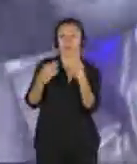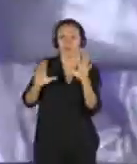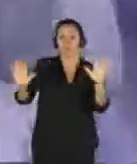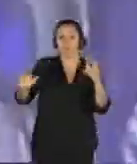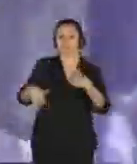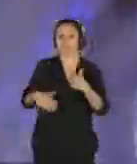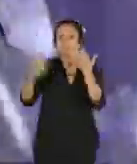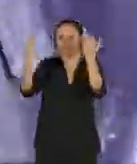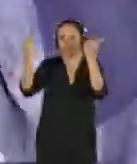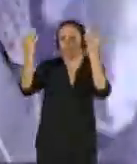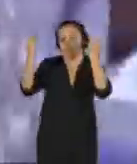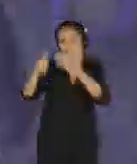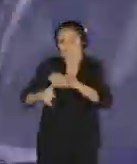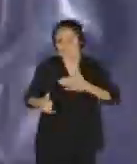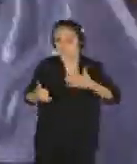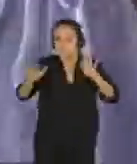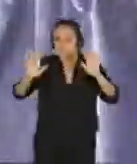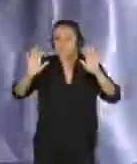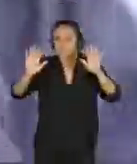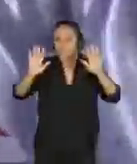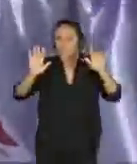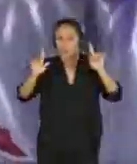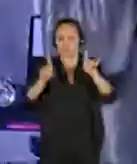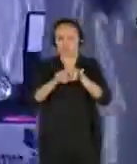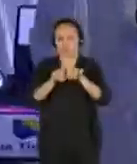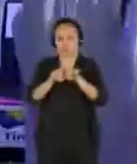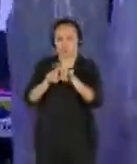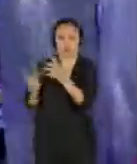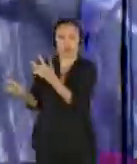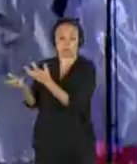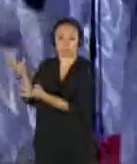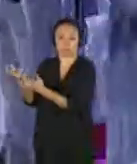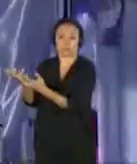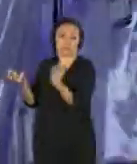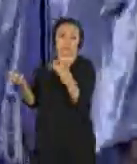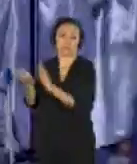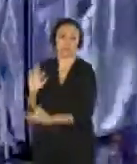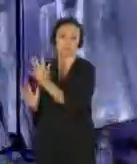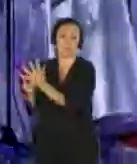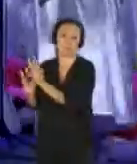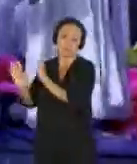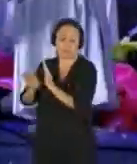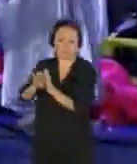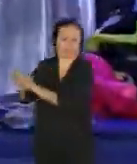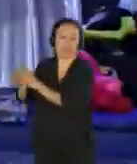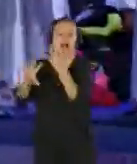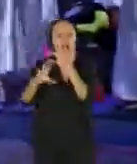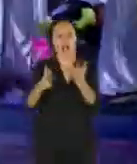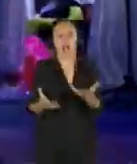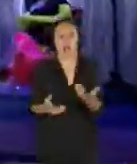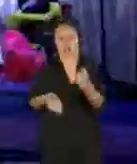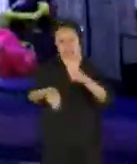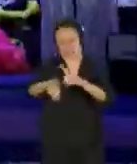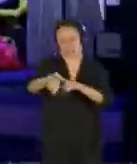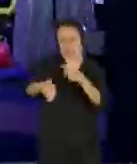a despedirme, pero total ya la comida se quemó. Ahora me quedo un